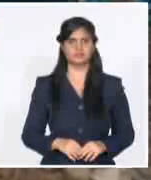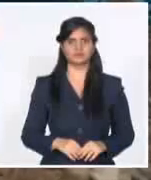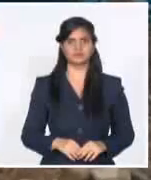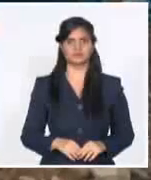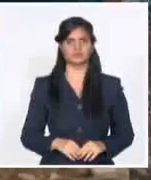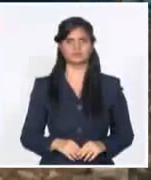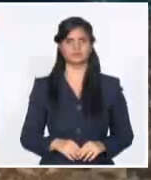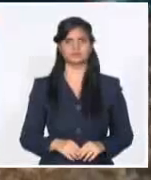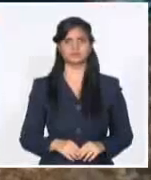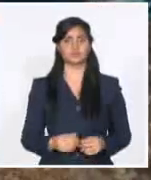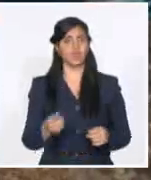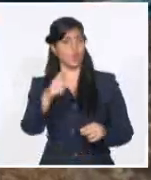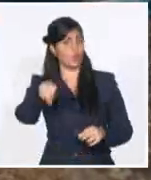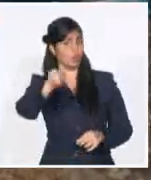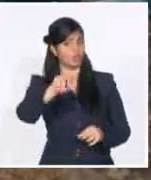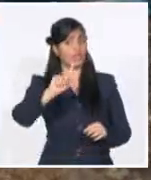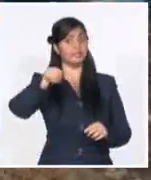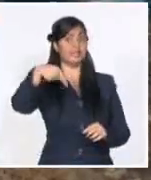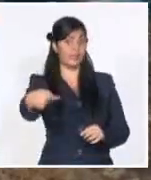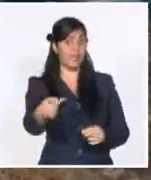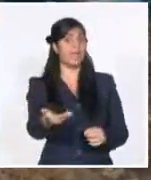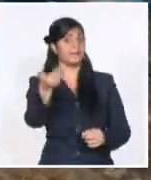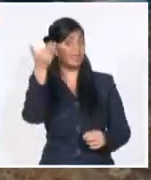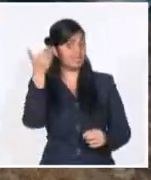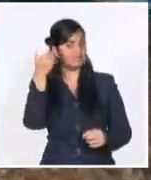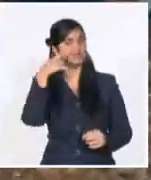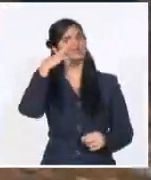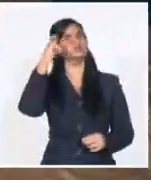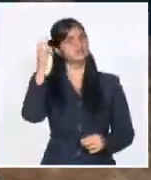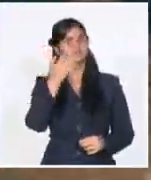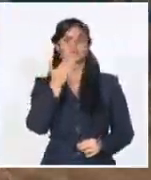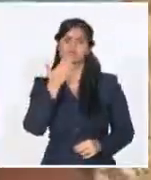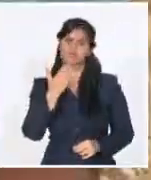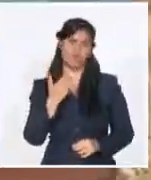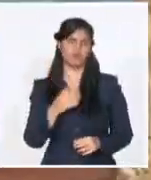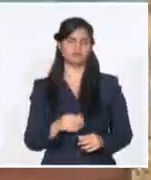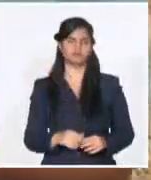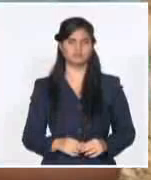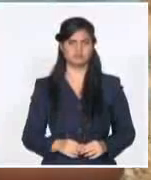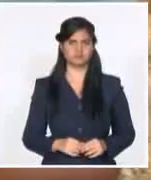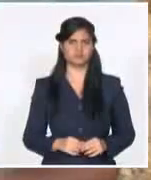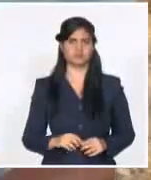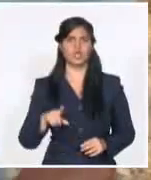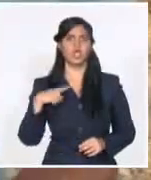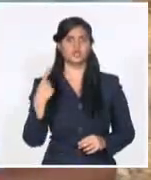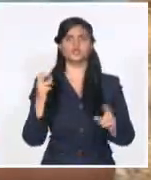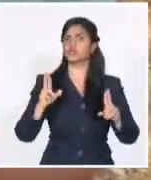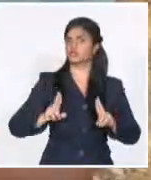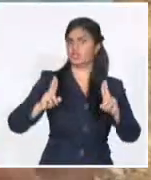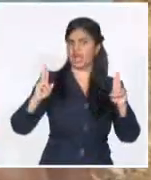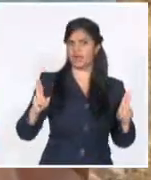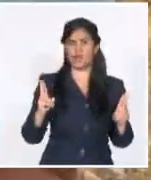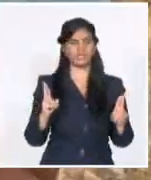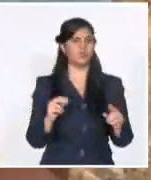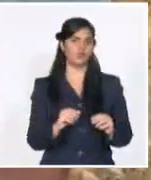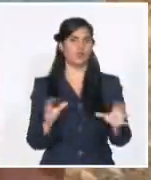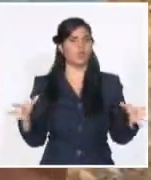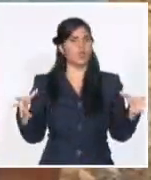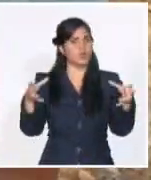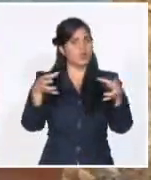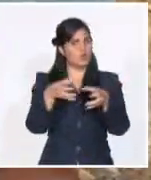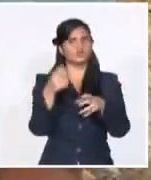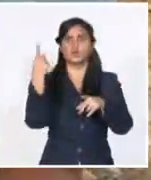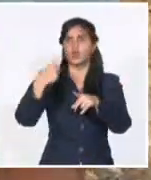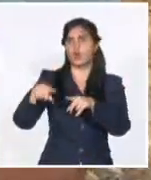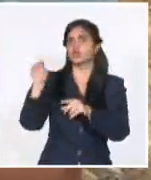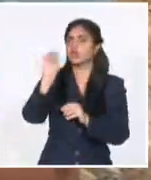¿Se van a sumar a la próxima? Buenísimo. Quisimos ir un poquito más allá en unir